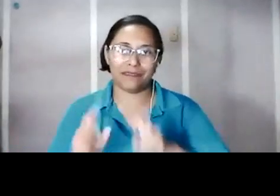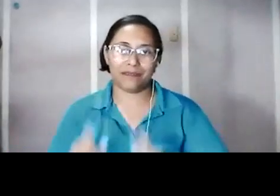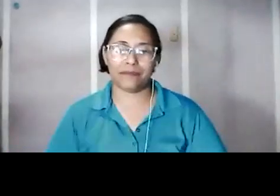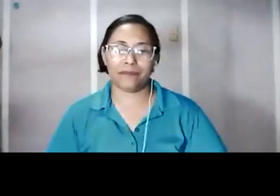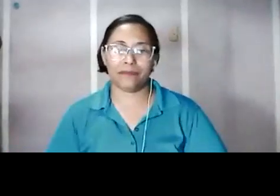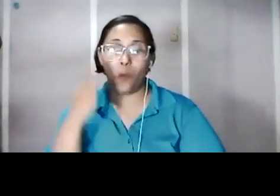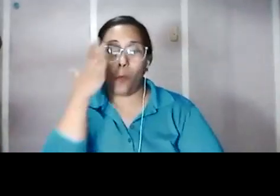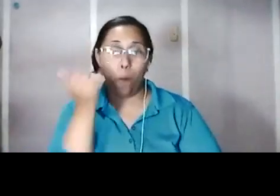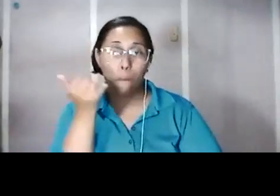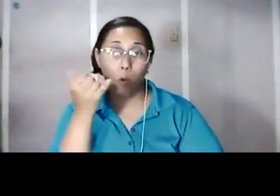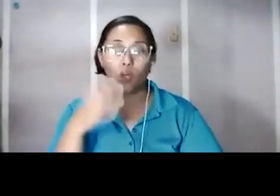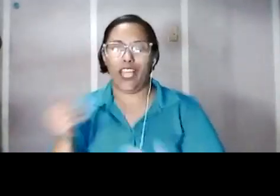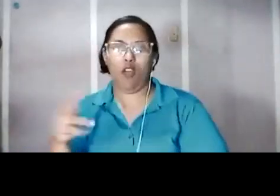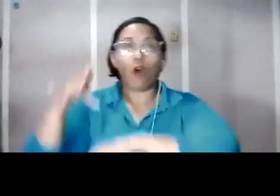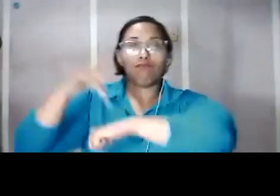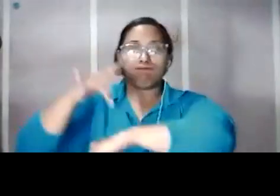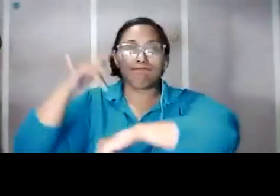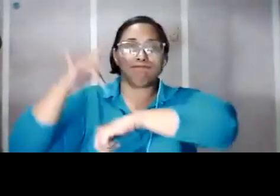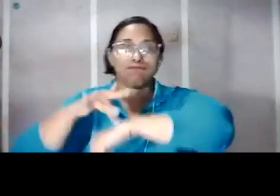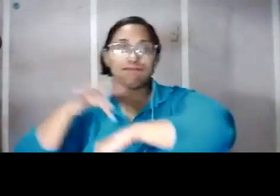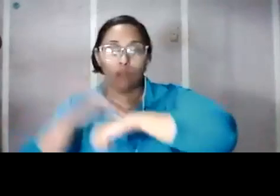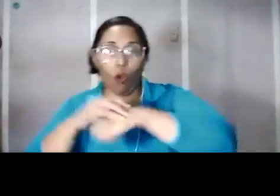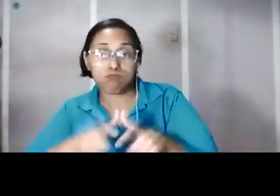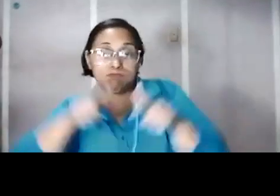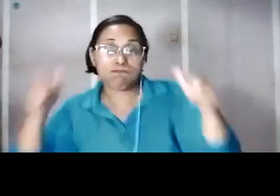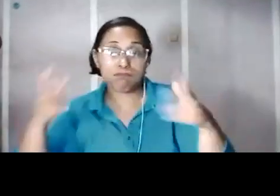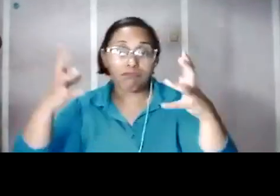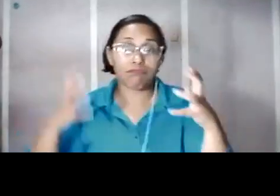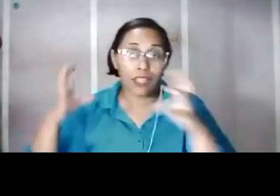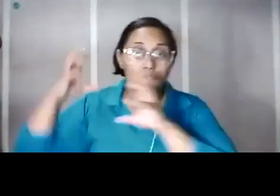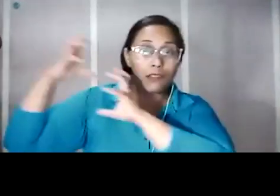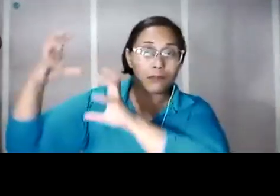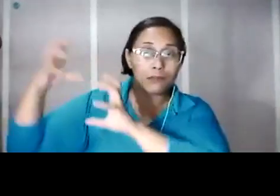porque ese toco, que toco, el gigante quiere toco,